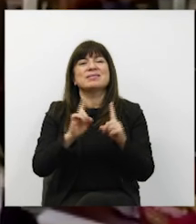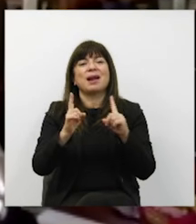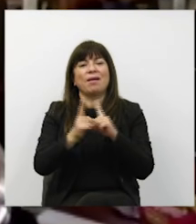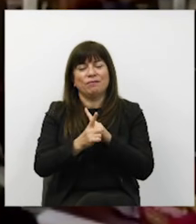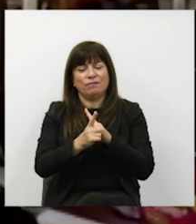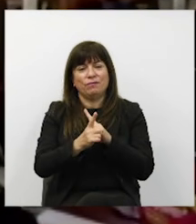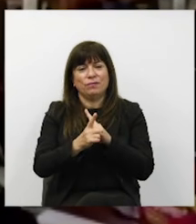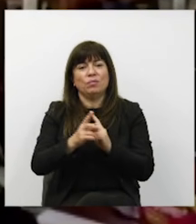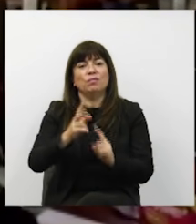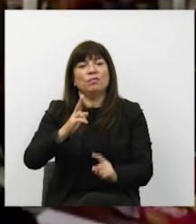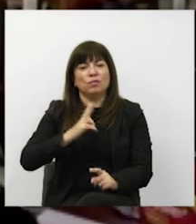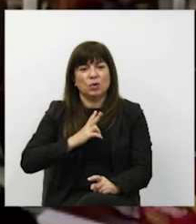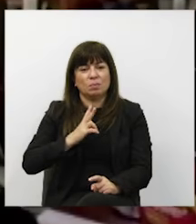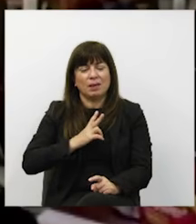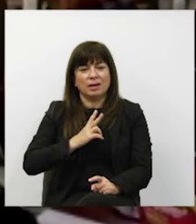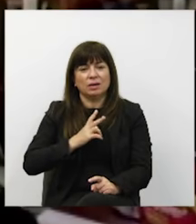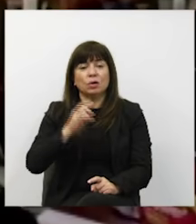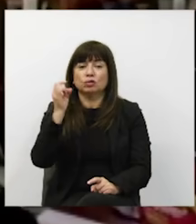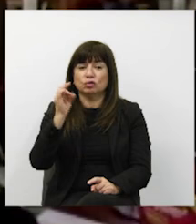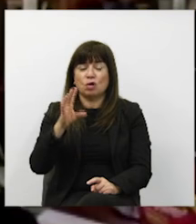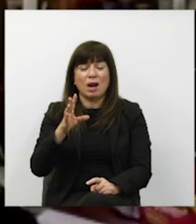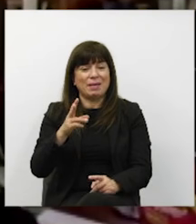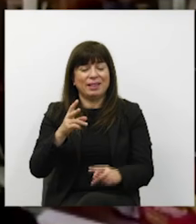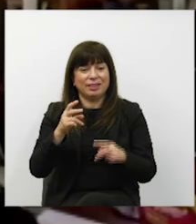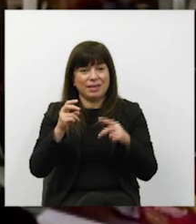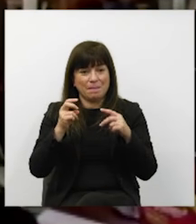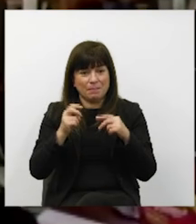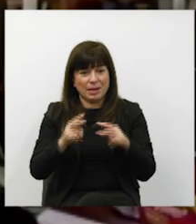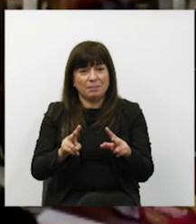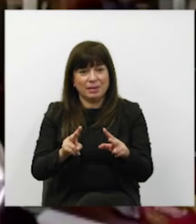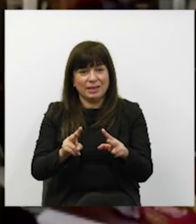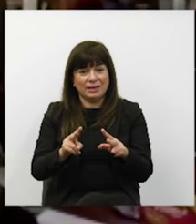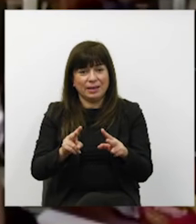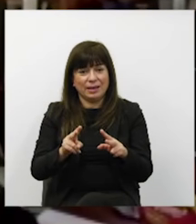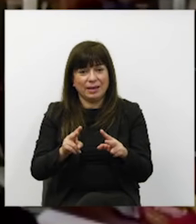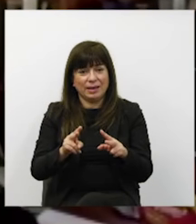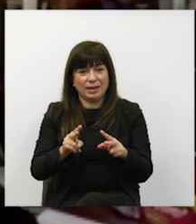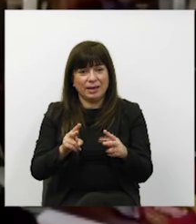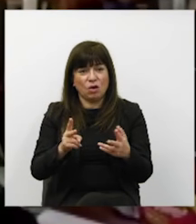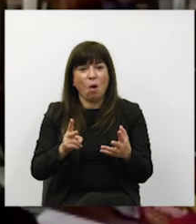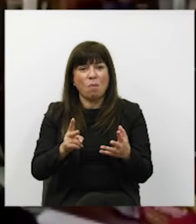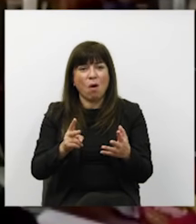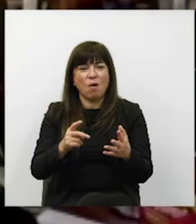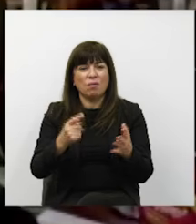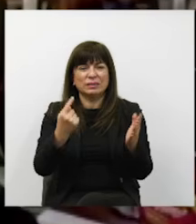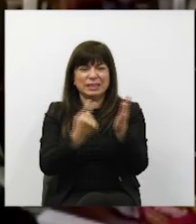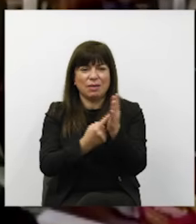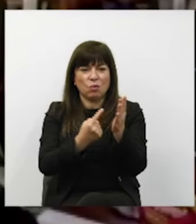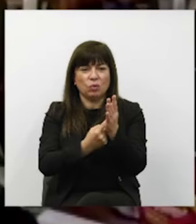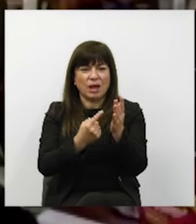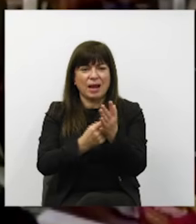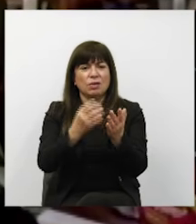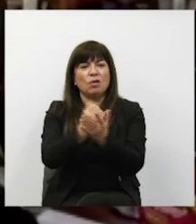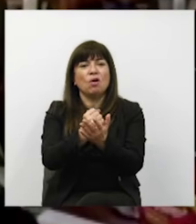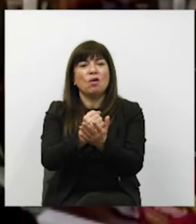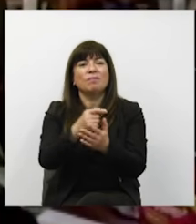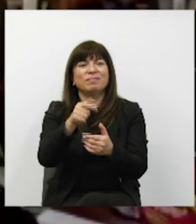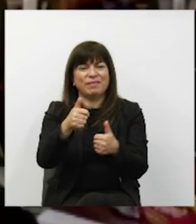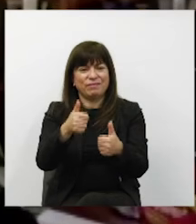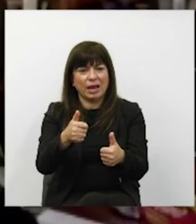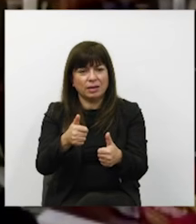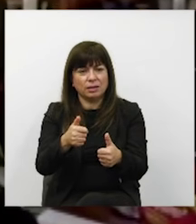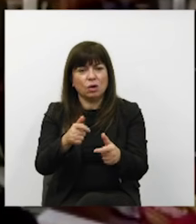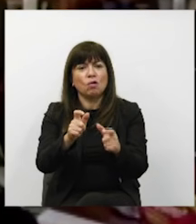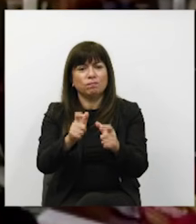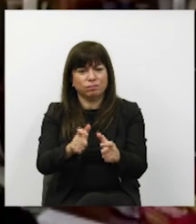formales, no solo porque nos permiten que sean captados en el circuito tributario, sino que porque hay un